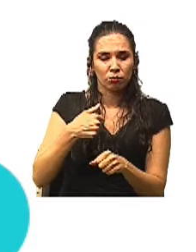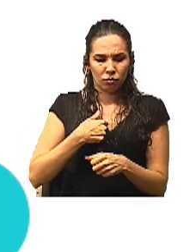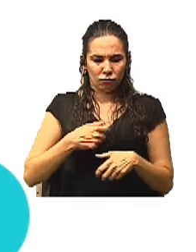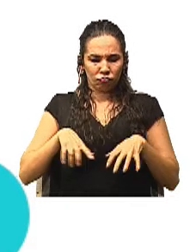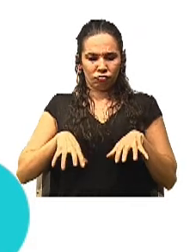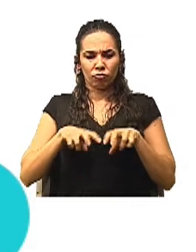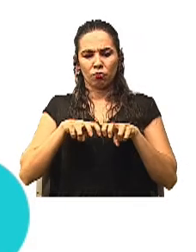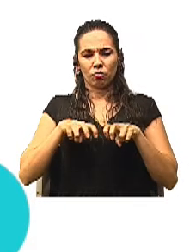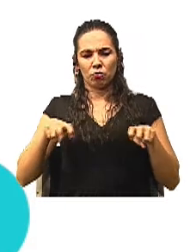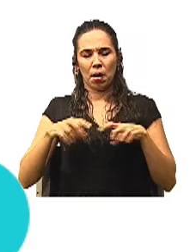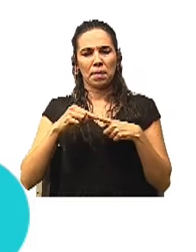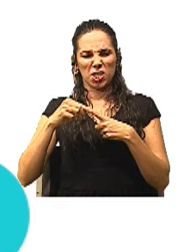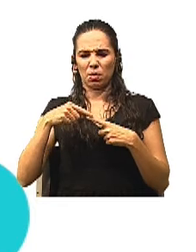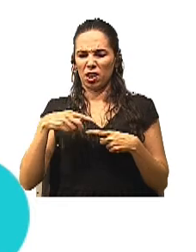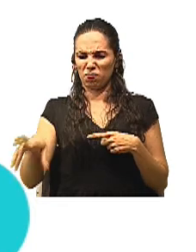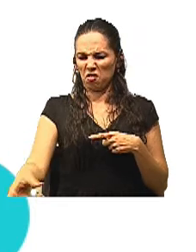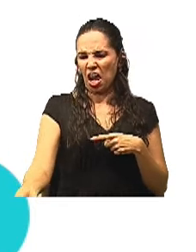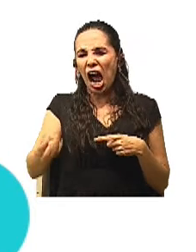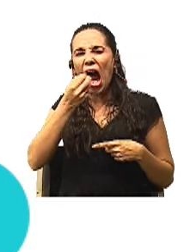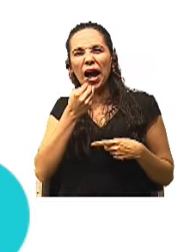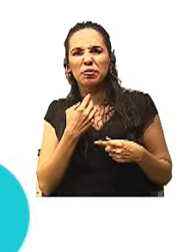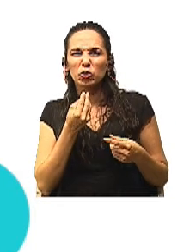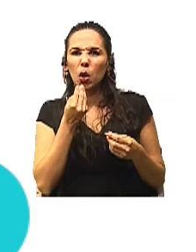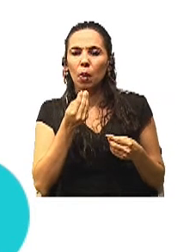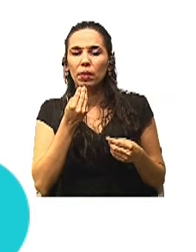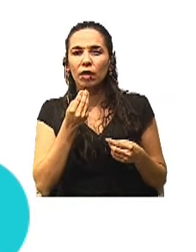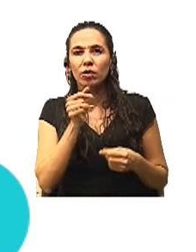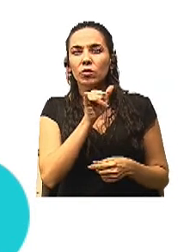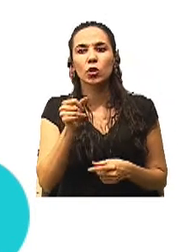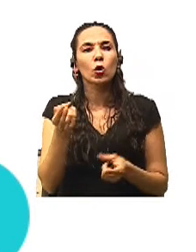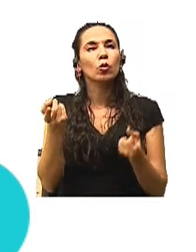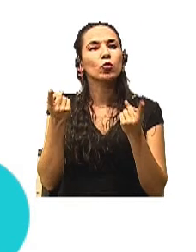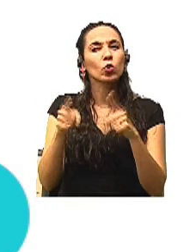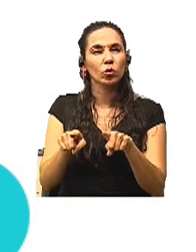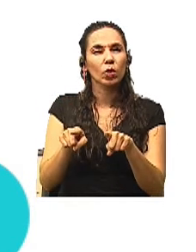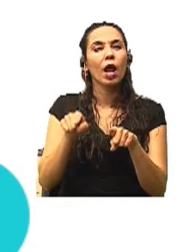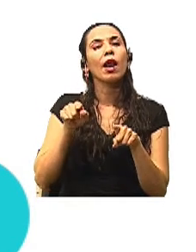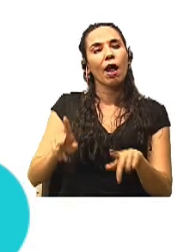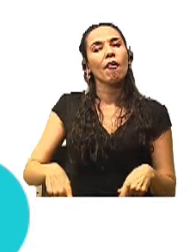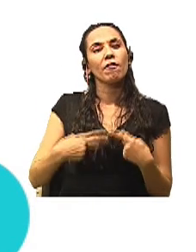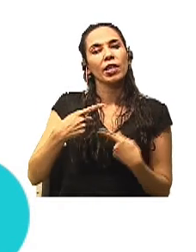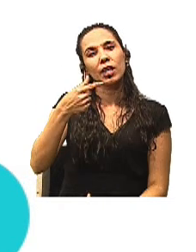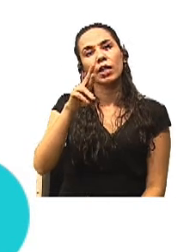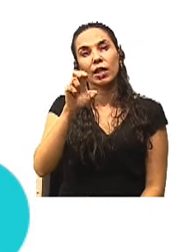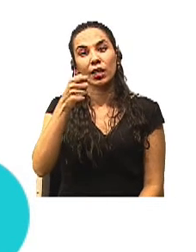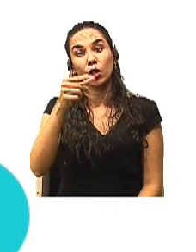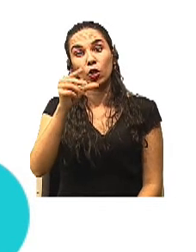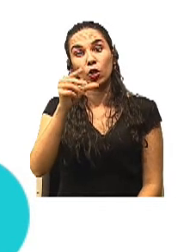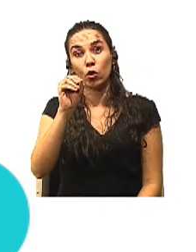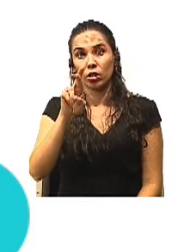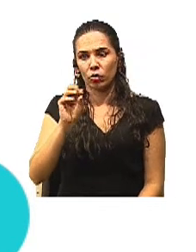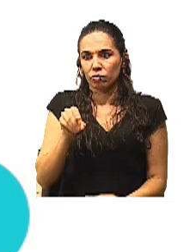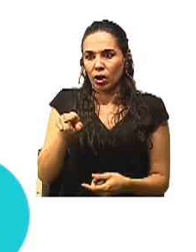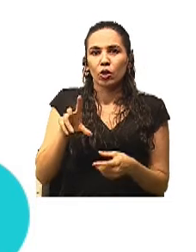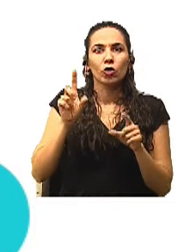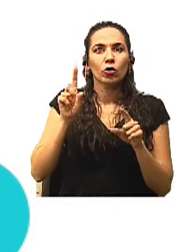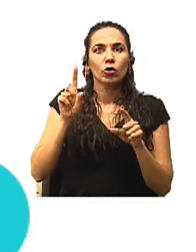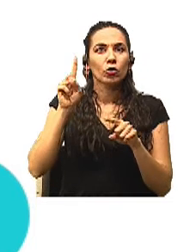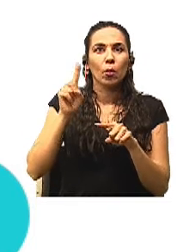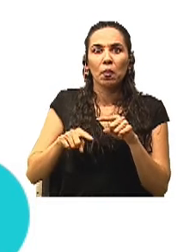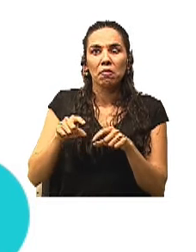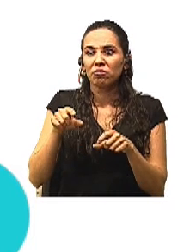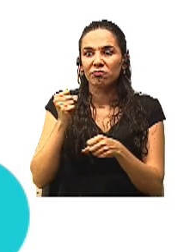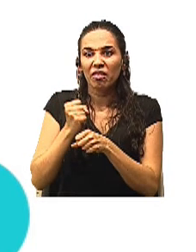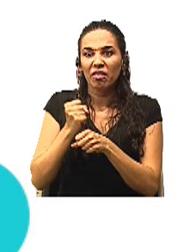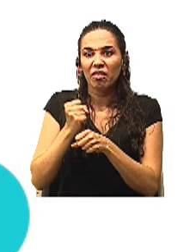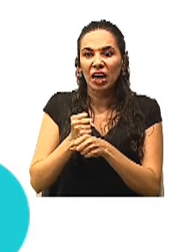mesa principal. Pues eso sucedía en la vida de Gregorio. El que no es productivo es desechado.